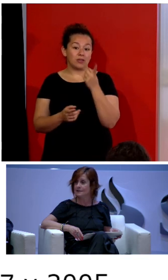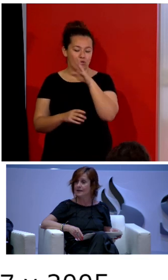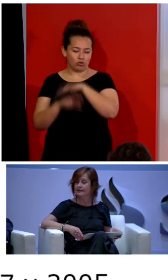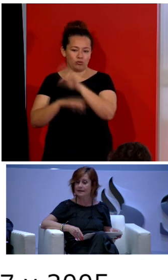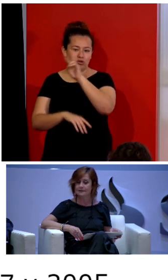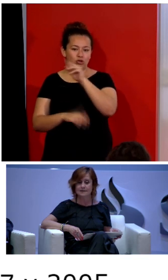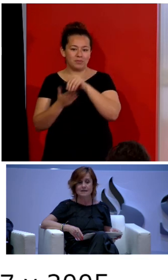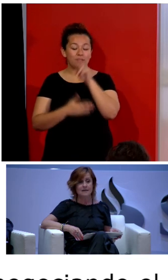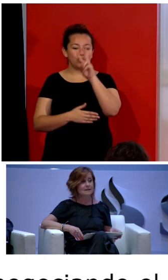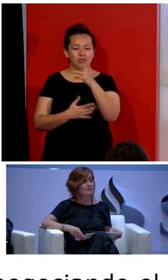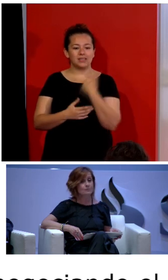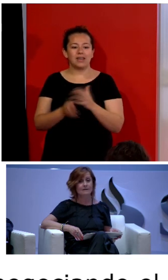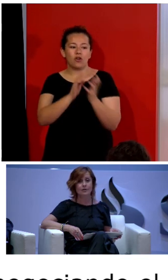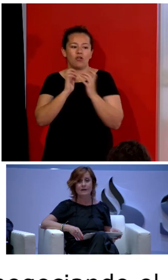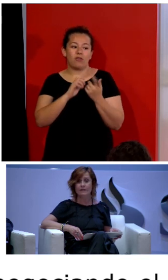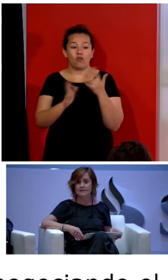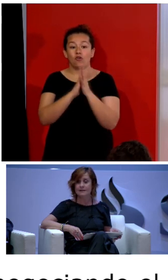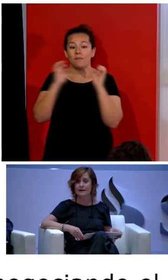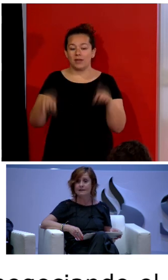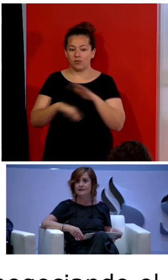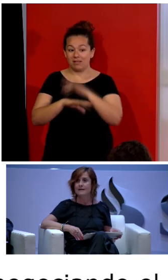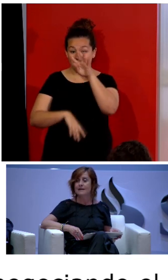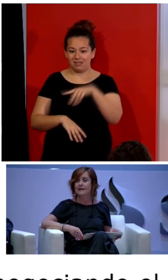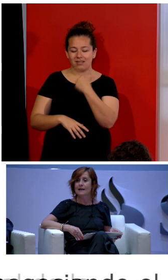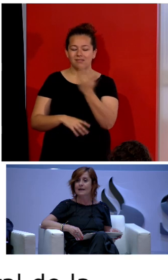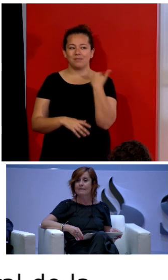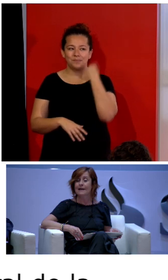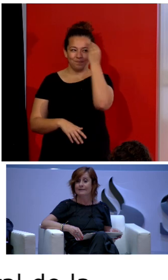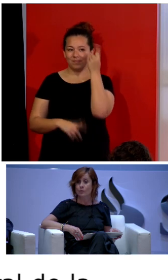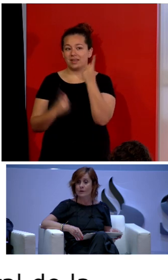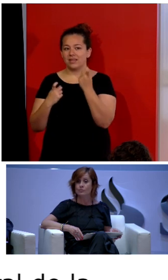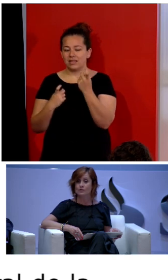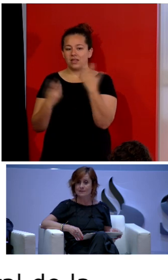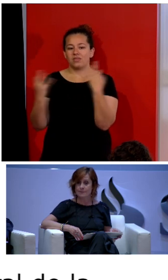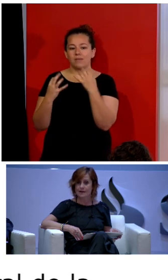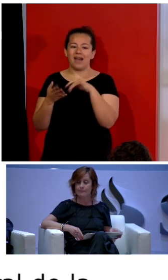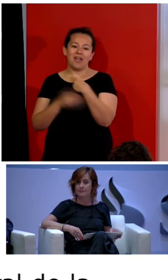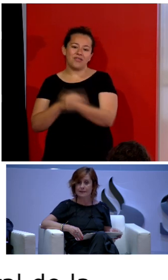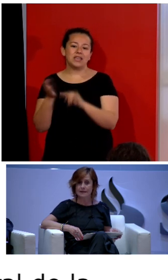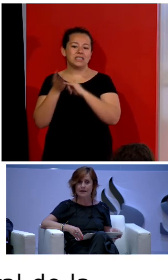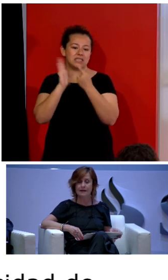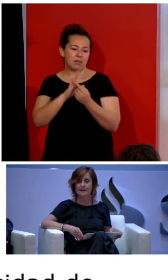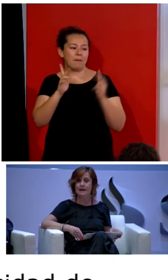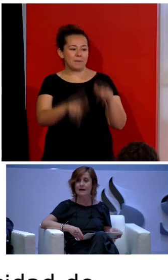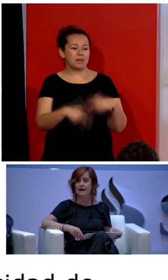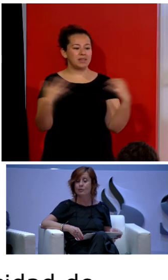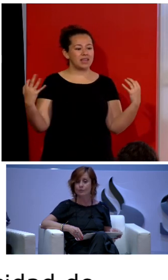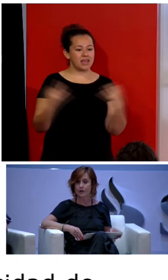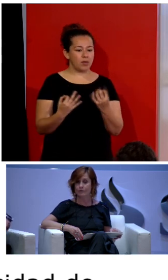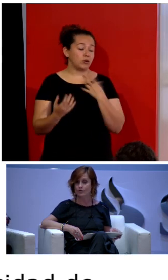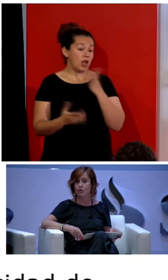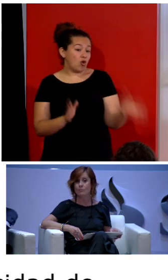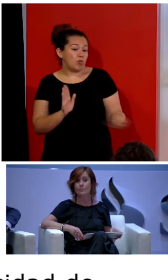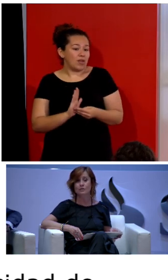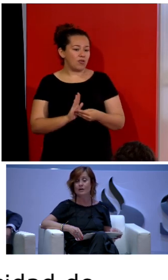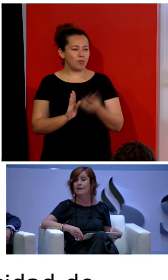de la Generalitat y ya se nos planteó la necesidad de articular un sistema que permitiera la